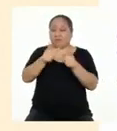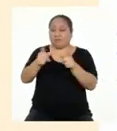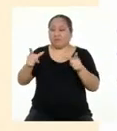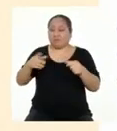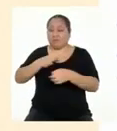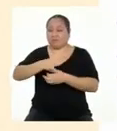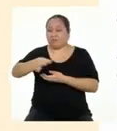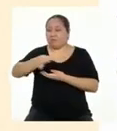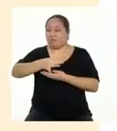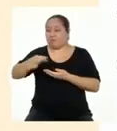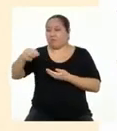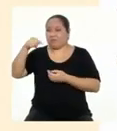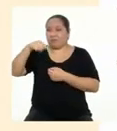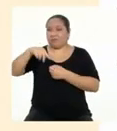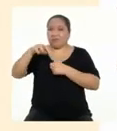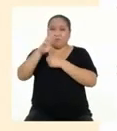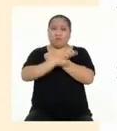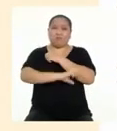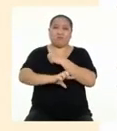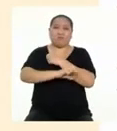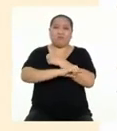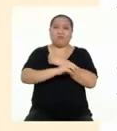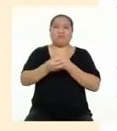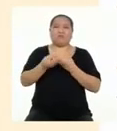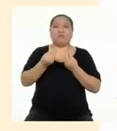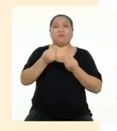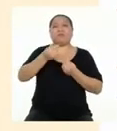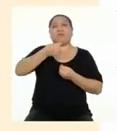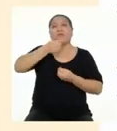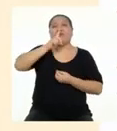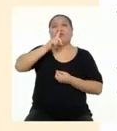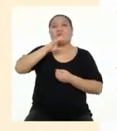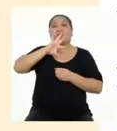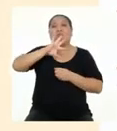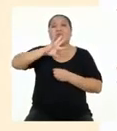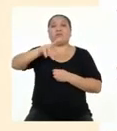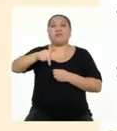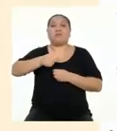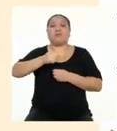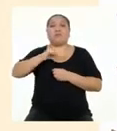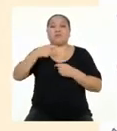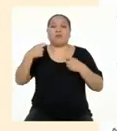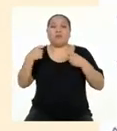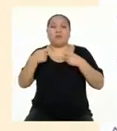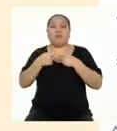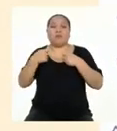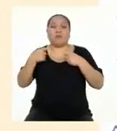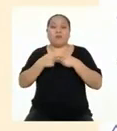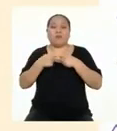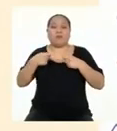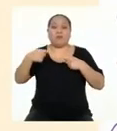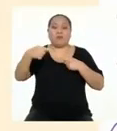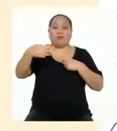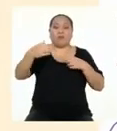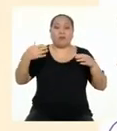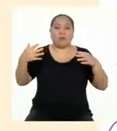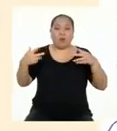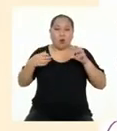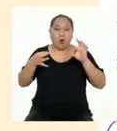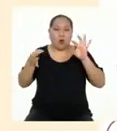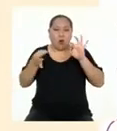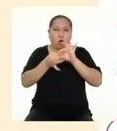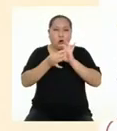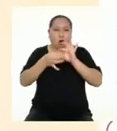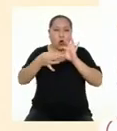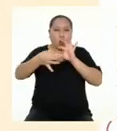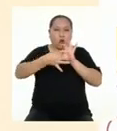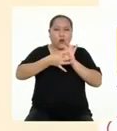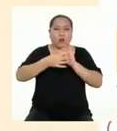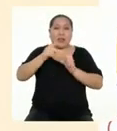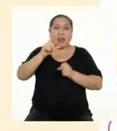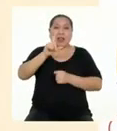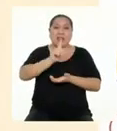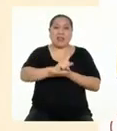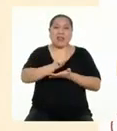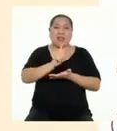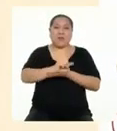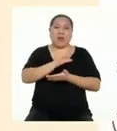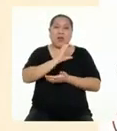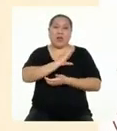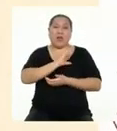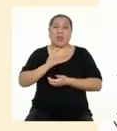país. La cantidad de agua potable que fue robada a través de conexiones clandestinas en Lima y Callao en